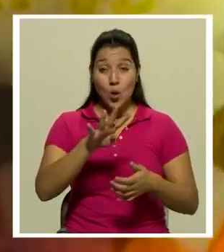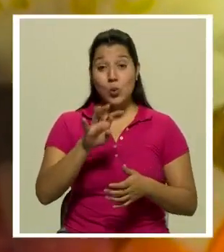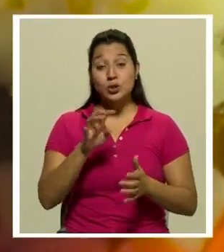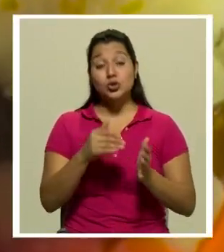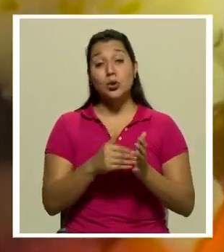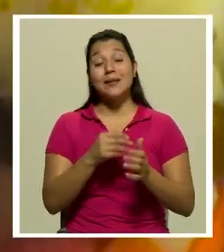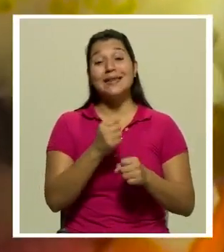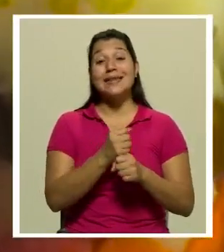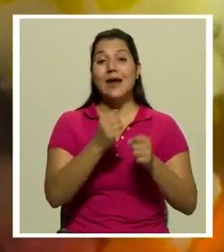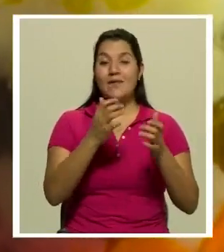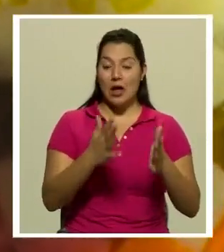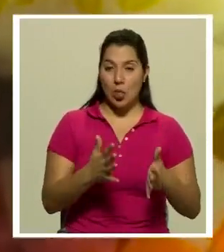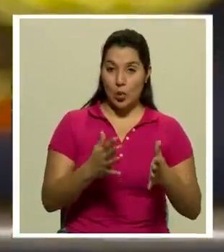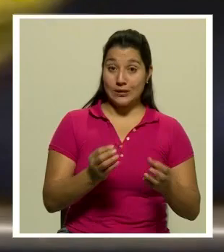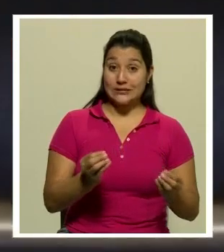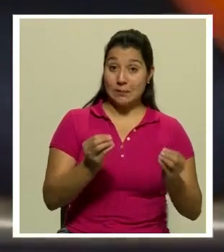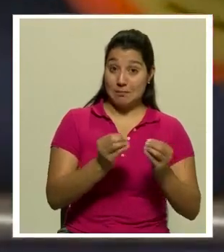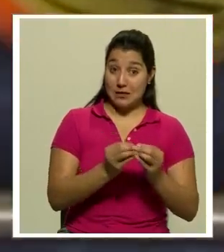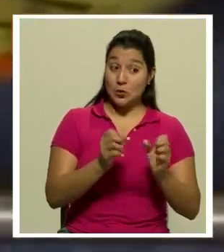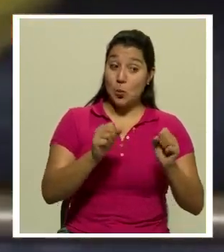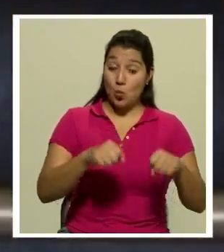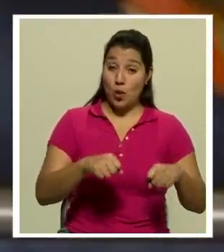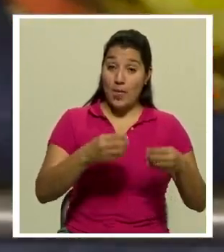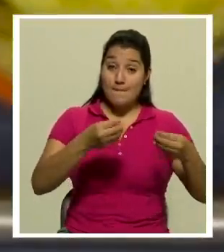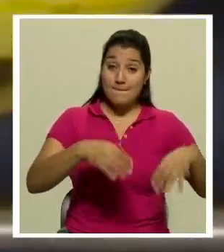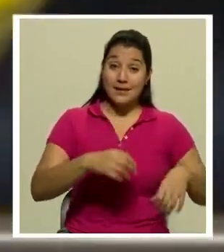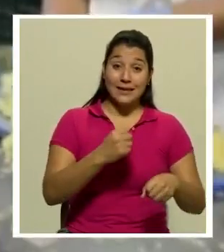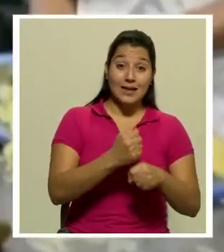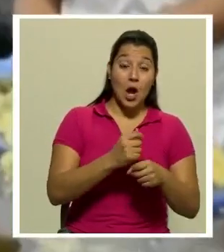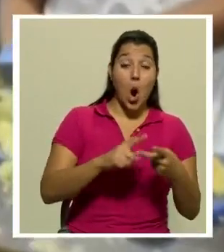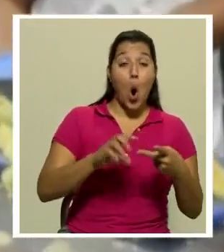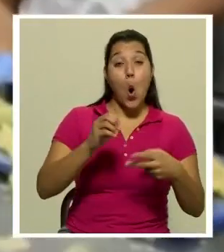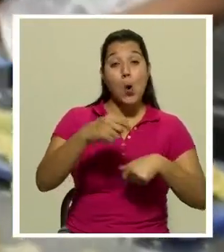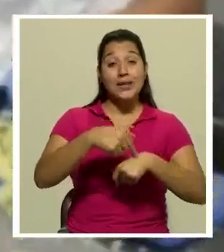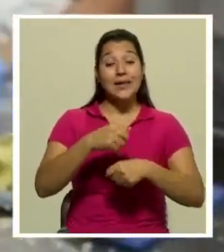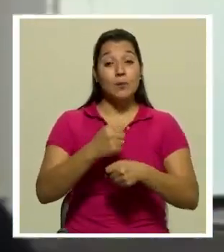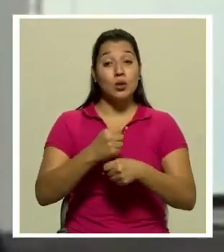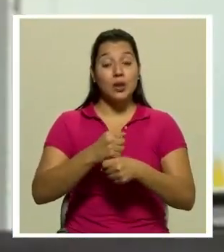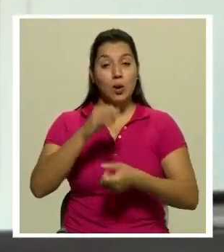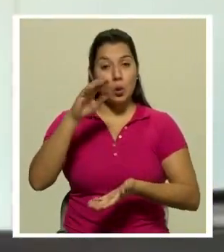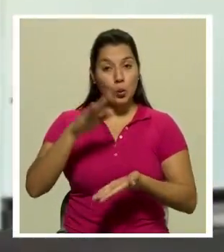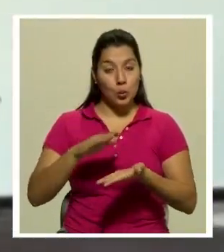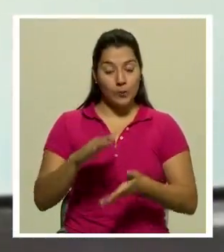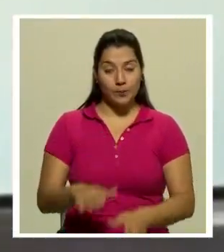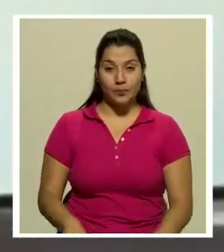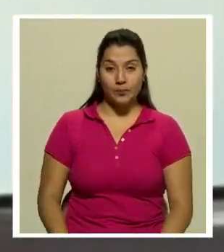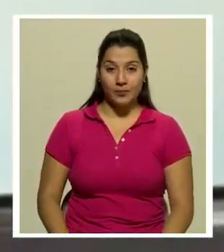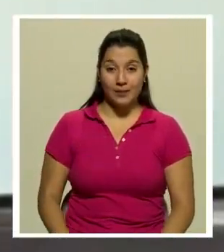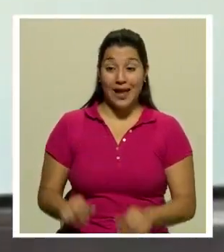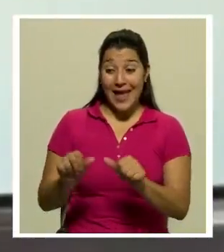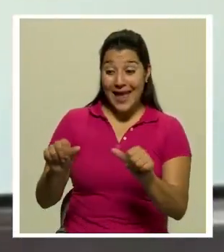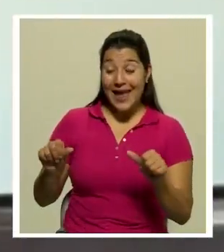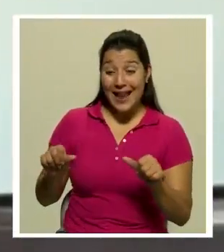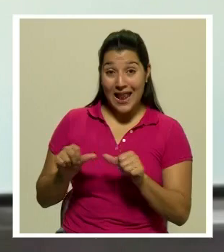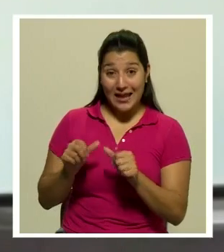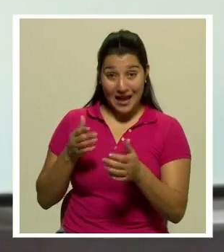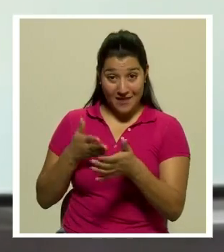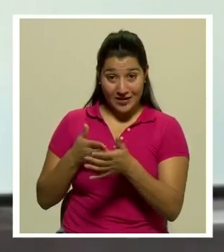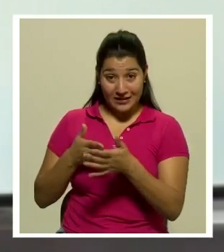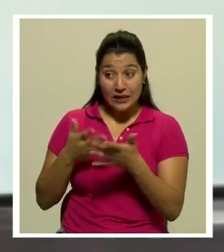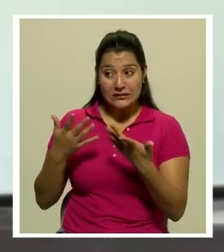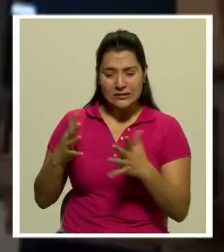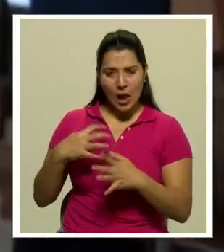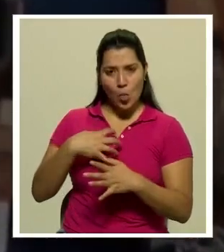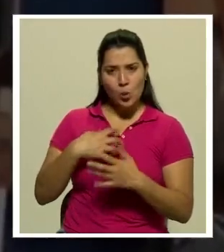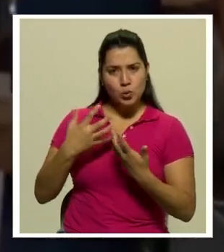400.000 trabajadores, quienes podrían perder su empleo o ver reducida su jornada laboral. En los sectores afectados, algunos empresarios